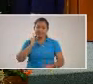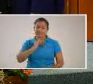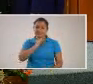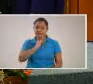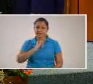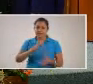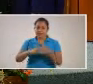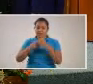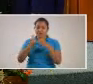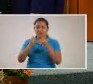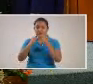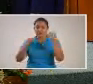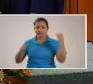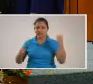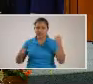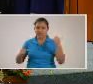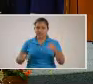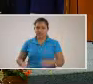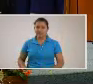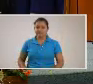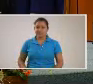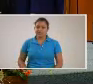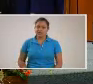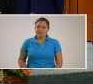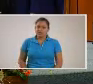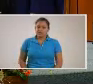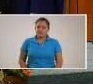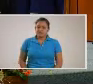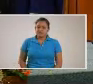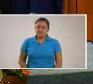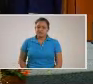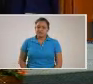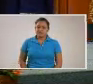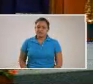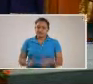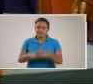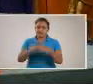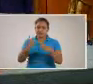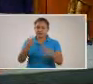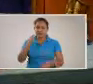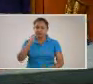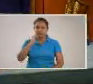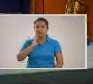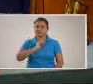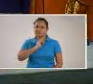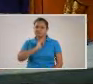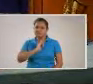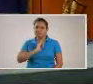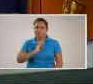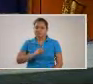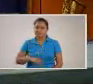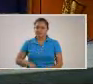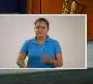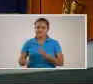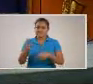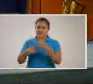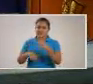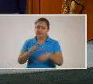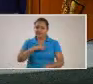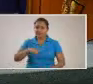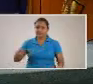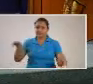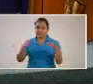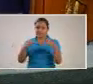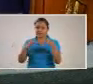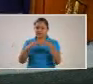Cuando se termine el Aliyá, cuando los judíos vuelvan y sean reunidos de todas las